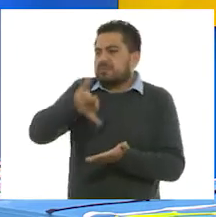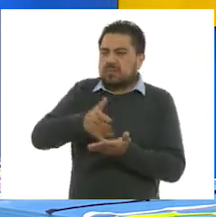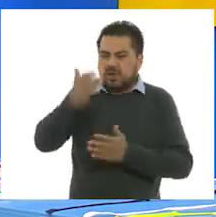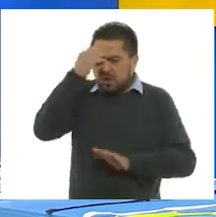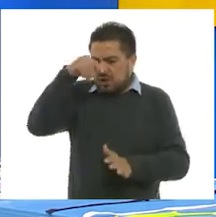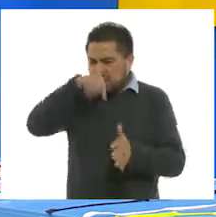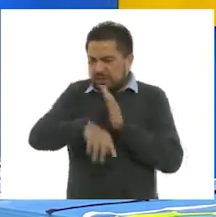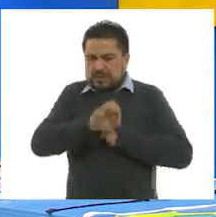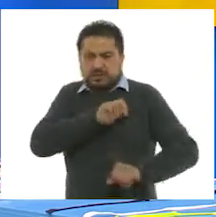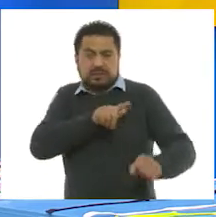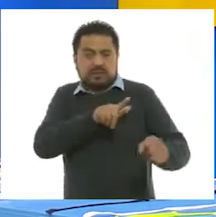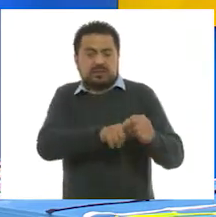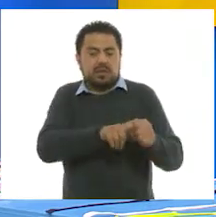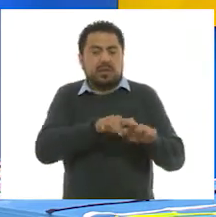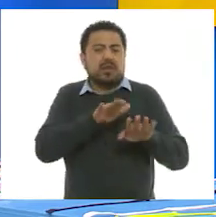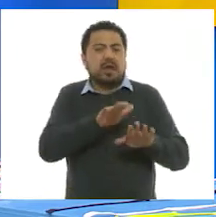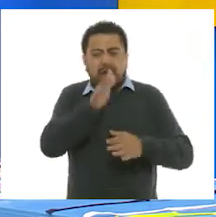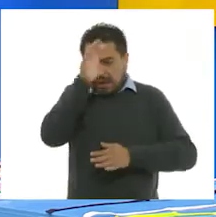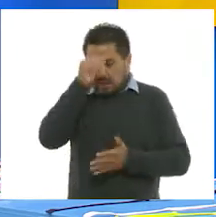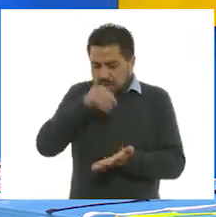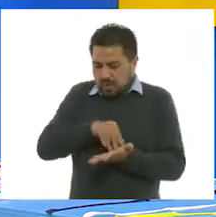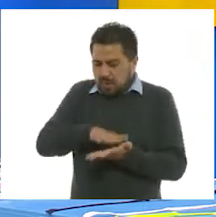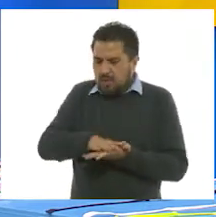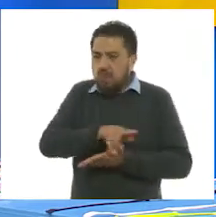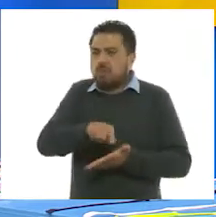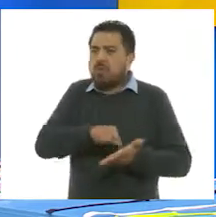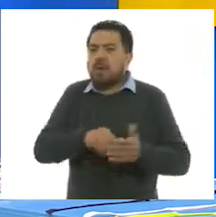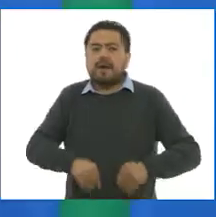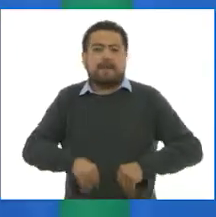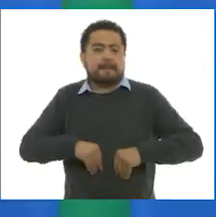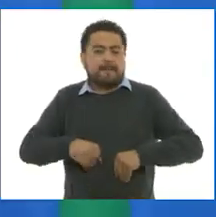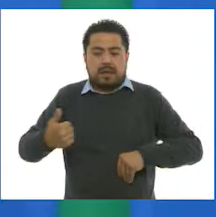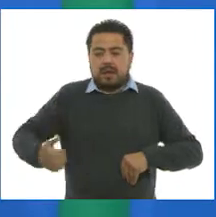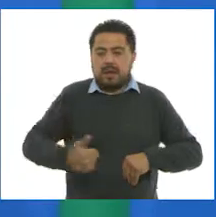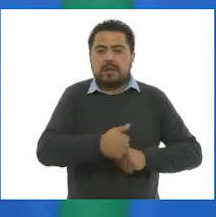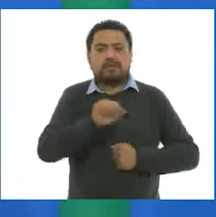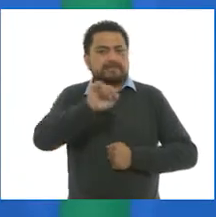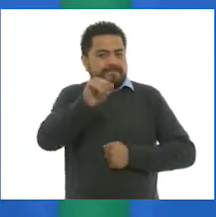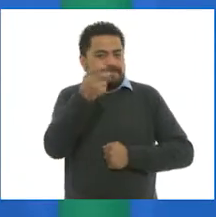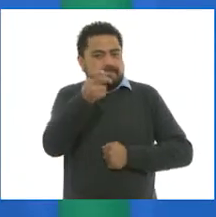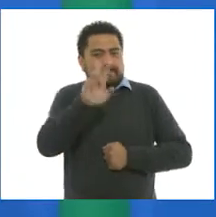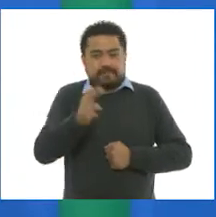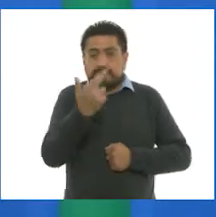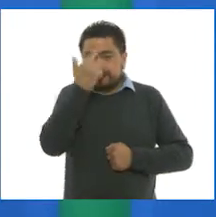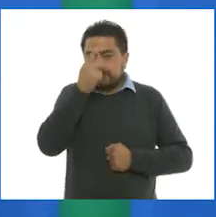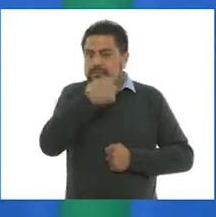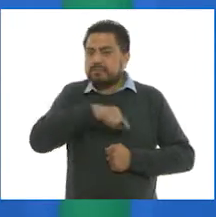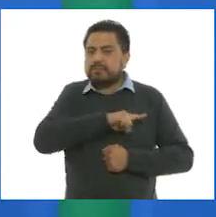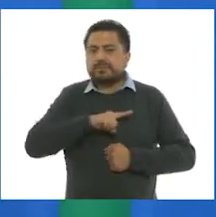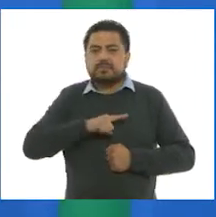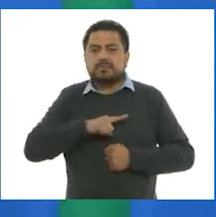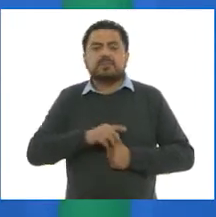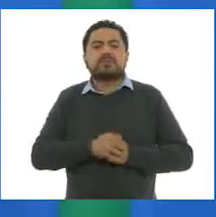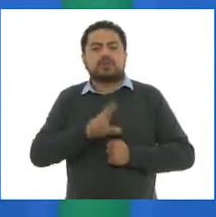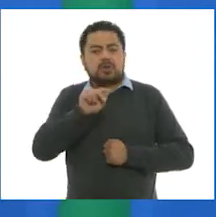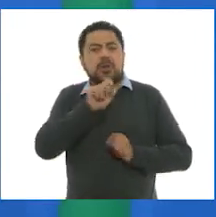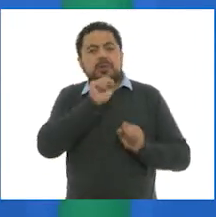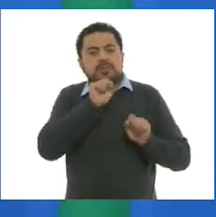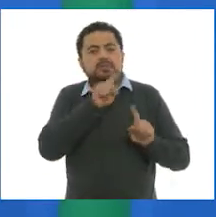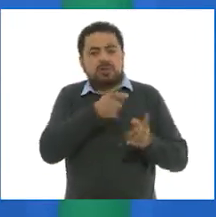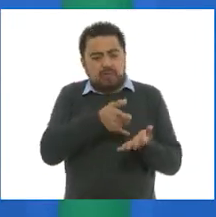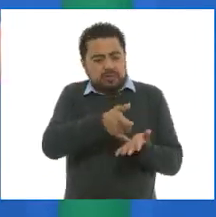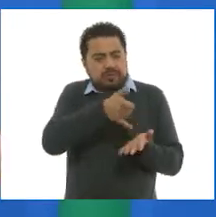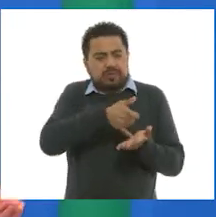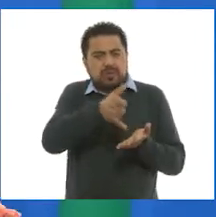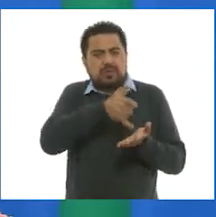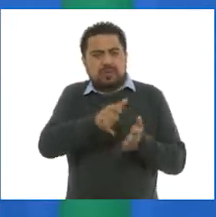conocimientos especiales de acuerdo con el lugar donde vivían. Así es. Recuerden que en los Andes no era lo mismo cultivar